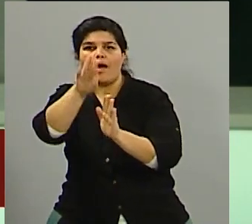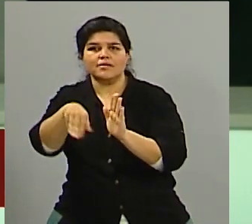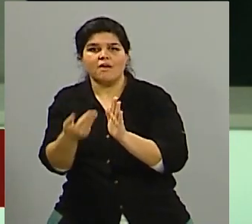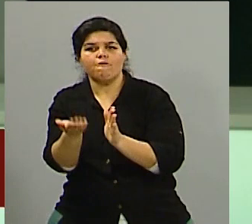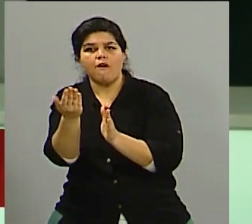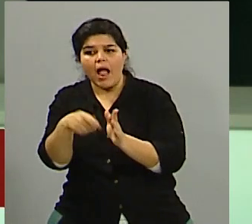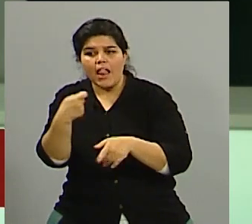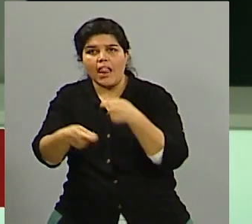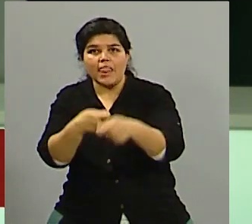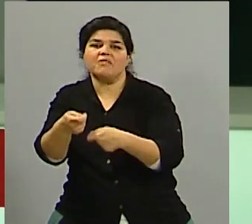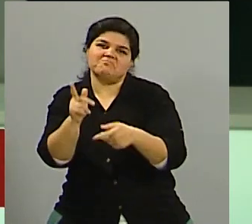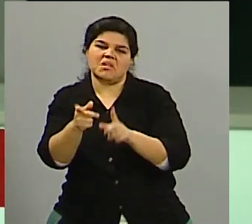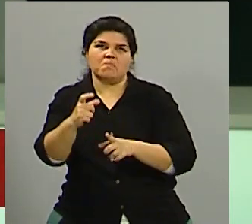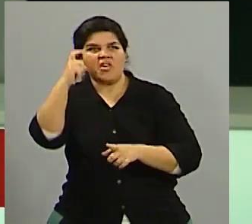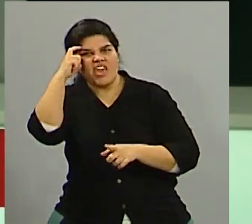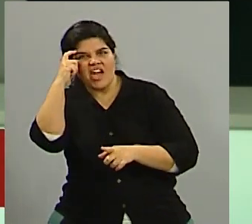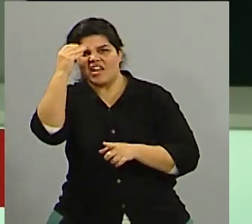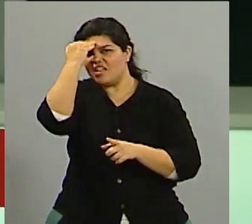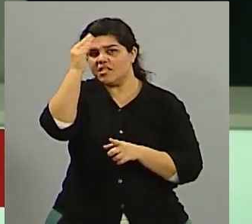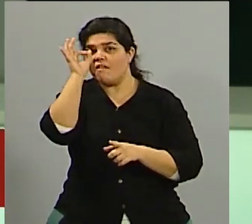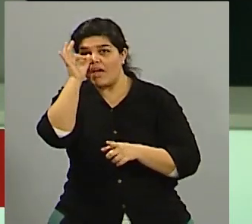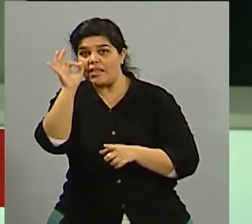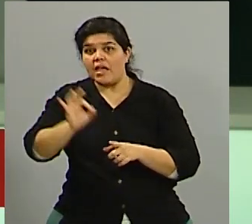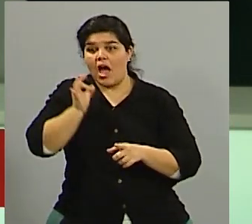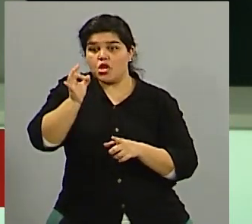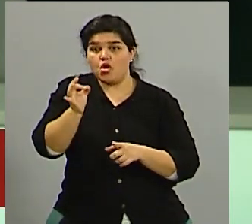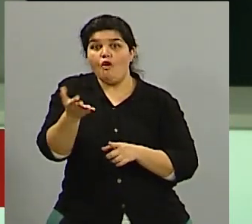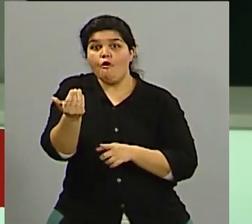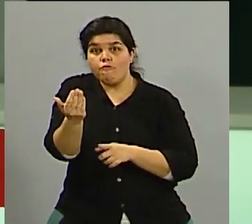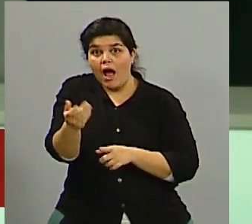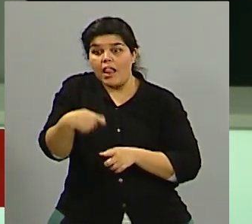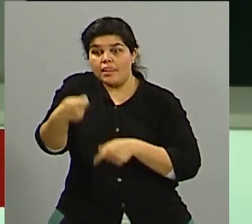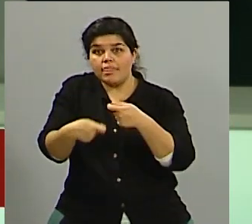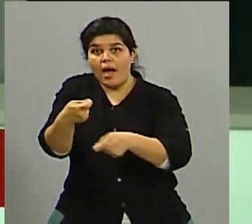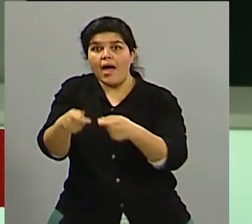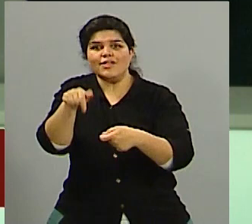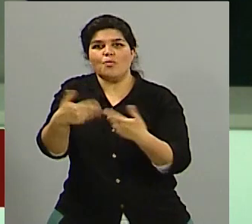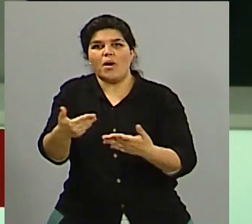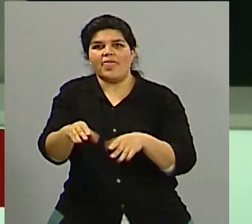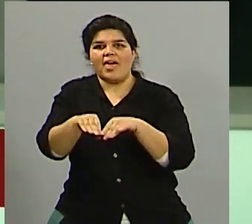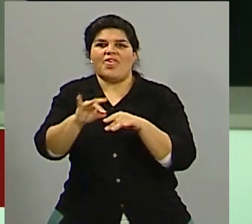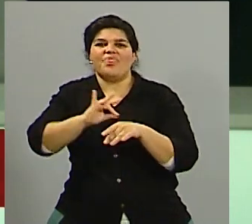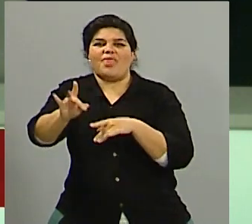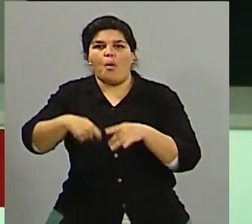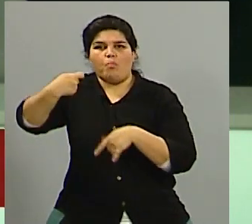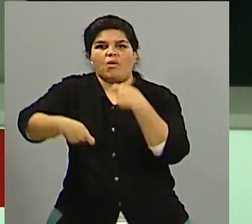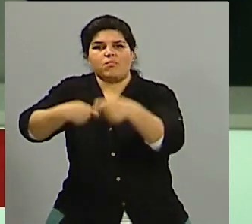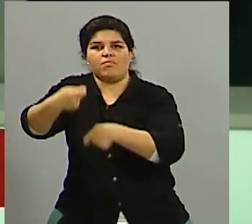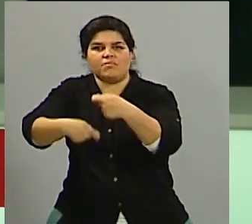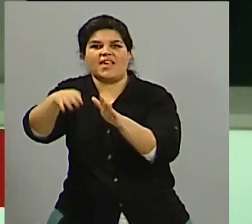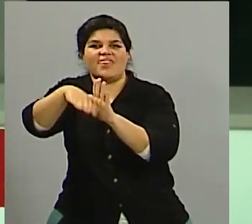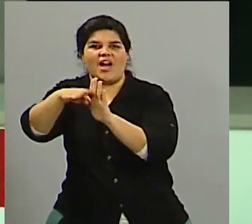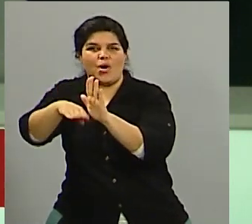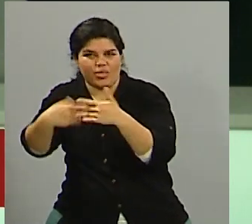pago para cancelar los 10, 15, 20 años que le faltaron de aporte. Eso es para personas que ya tienen la edad jubilatoria. La otra parte,